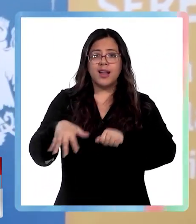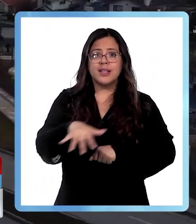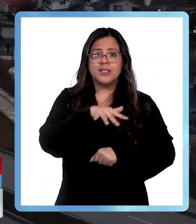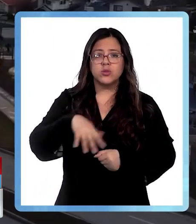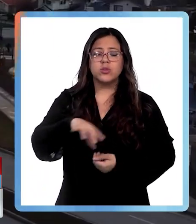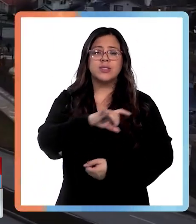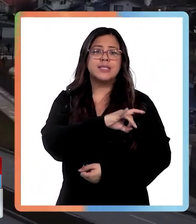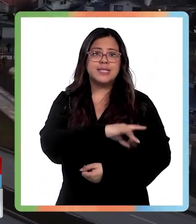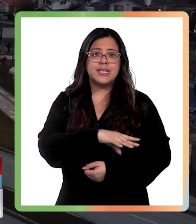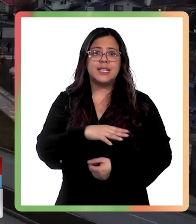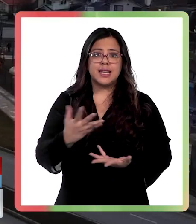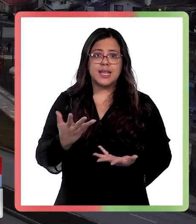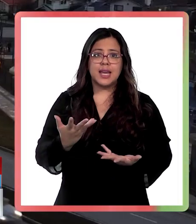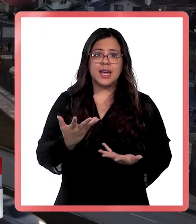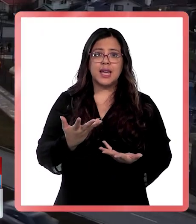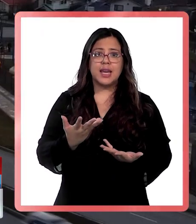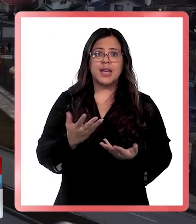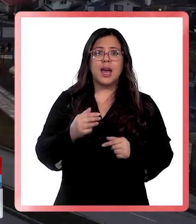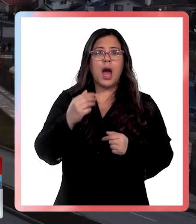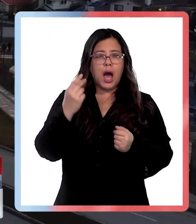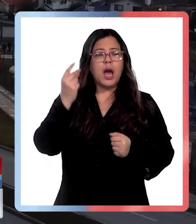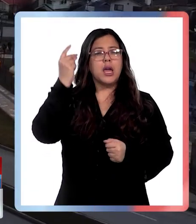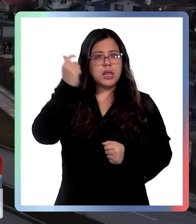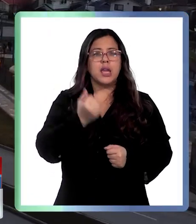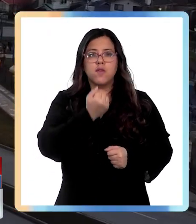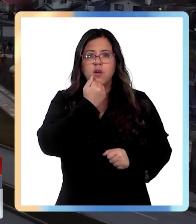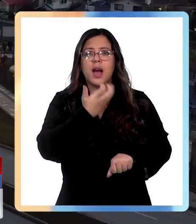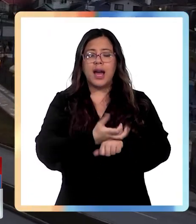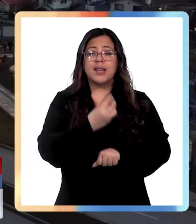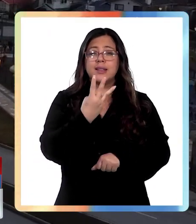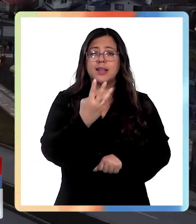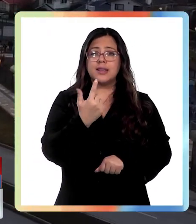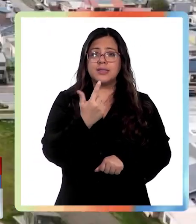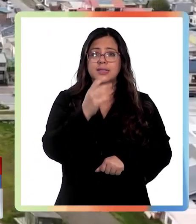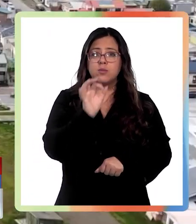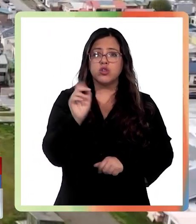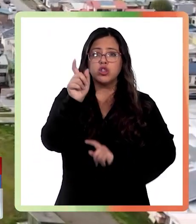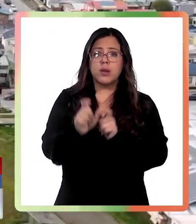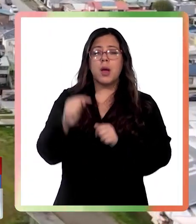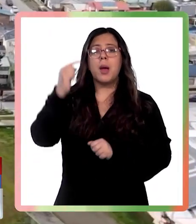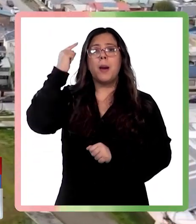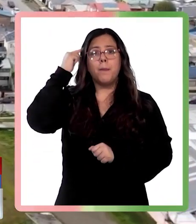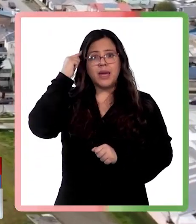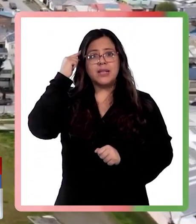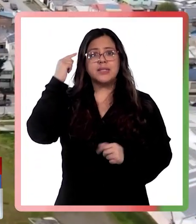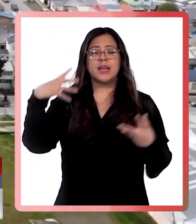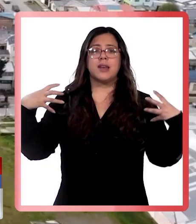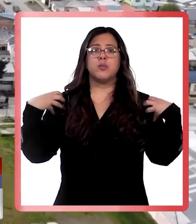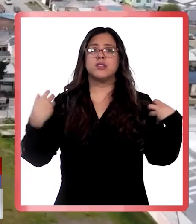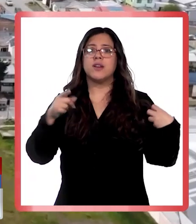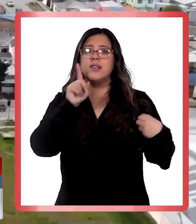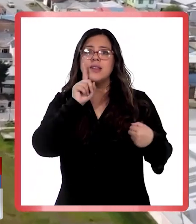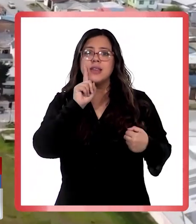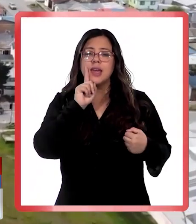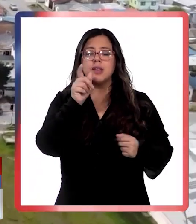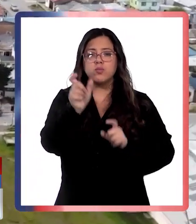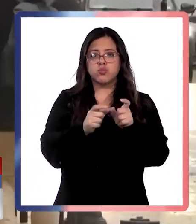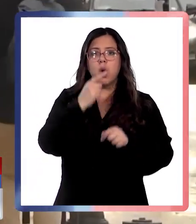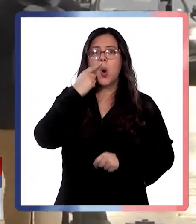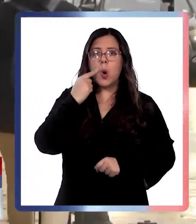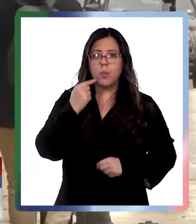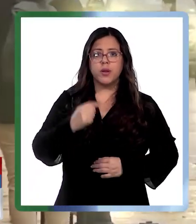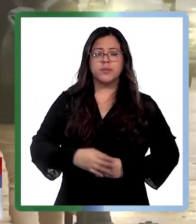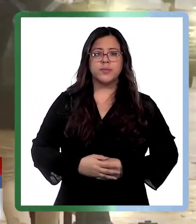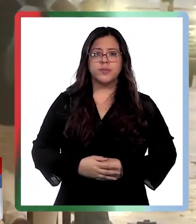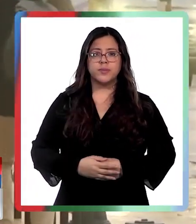dicho contexto, en nuestro país aún priman juicios y prejuicios. El 37% de la población piensa que sostén del hogar debiera estar a cargo